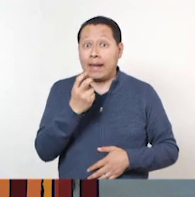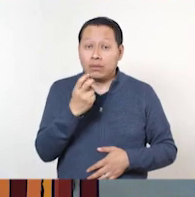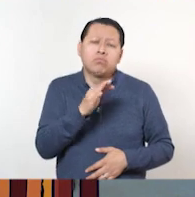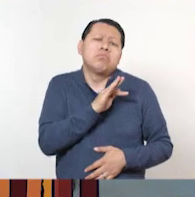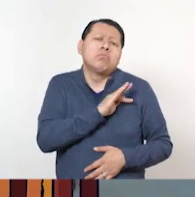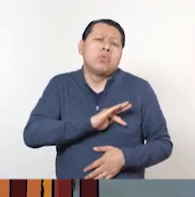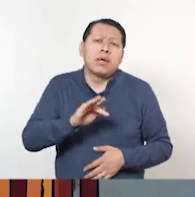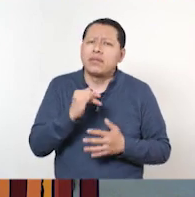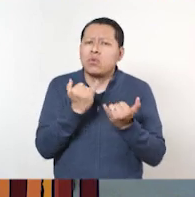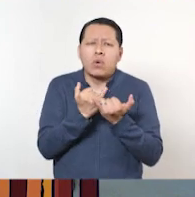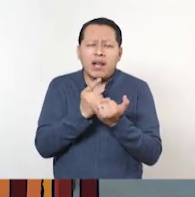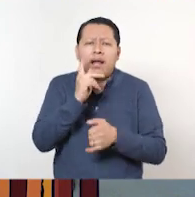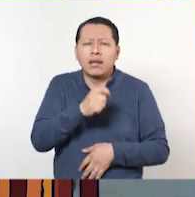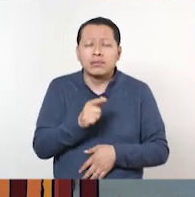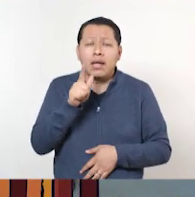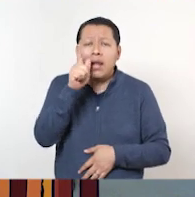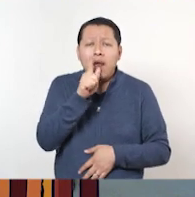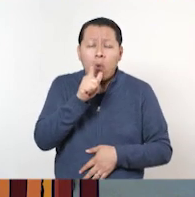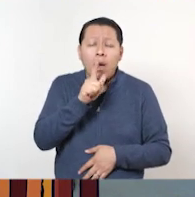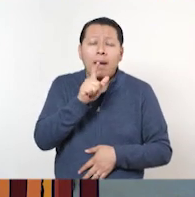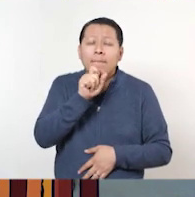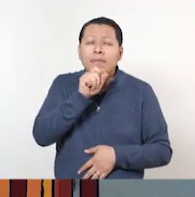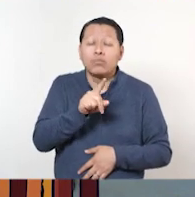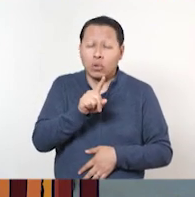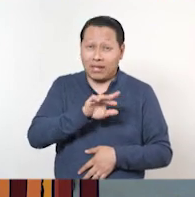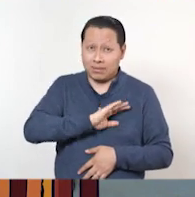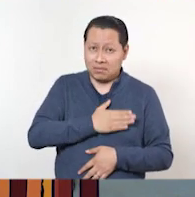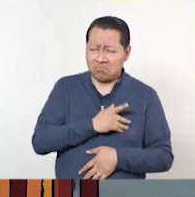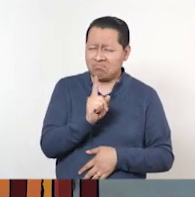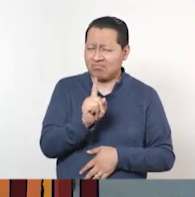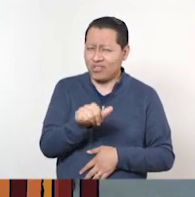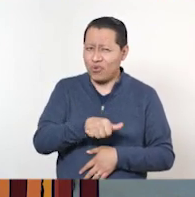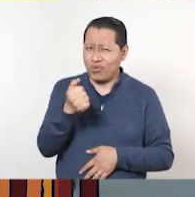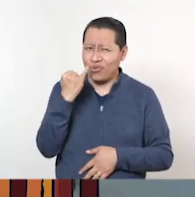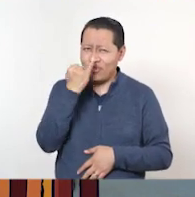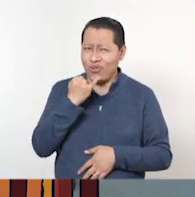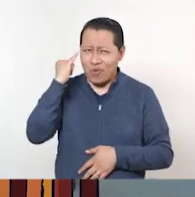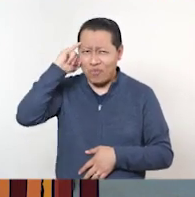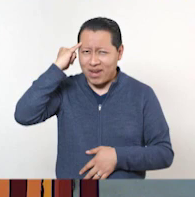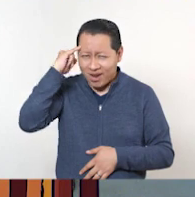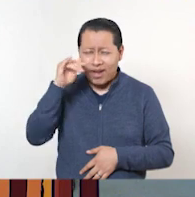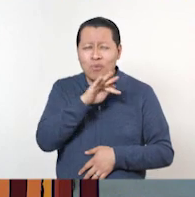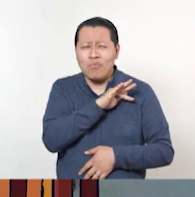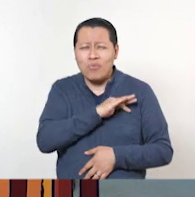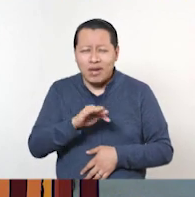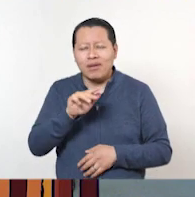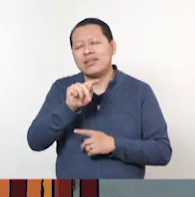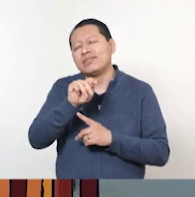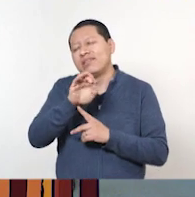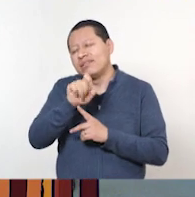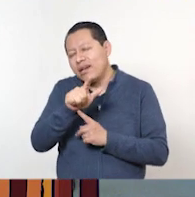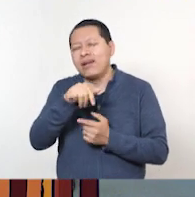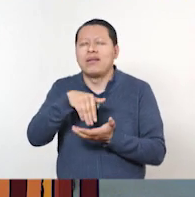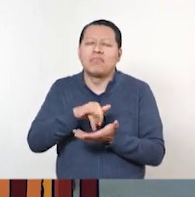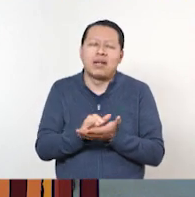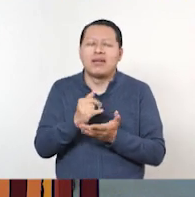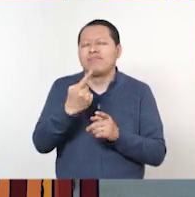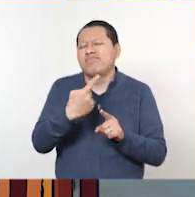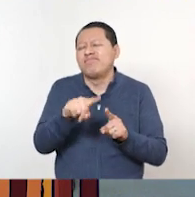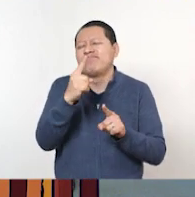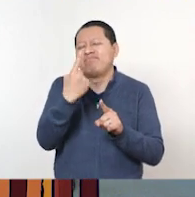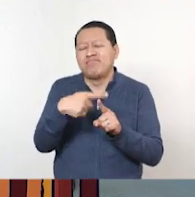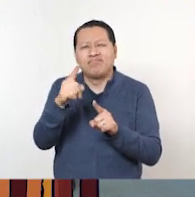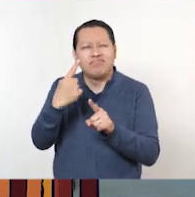Como bien pudo decir, lengua materna ñañú, purépecha, tunzavi, yoreme, celtal, maya o náhuatl.